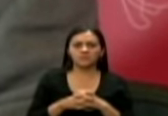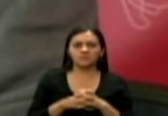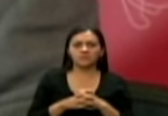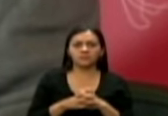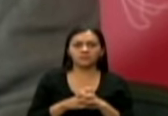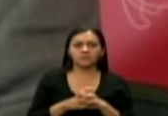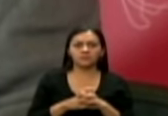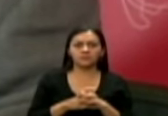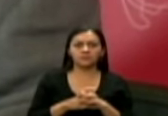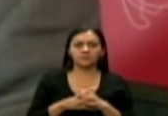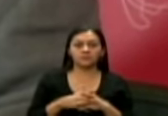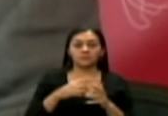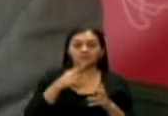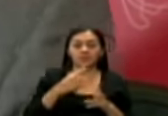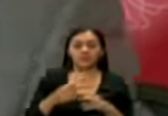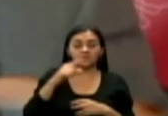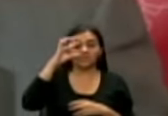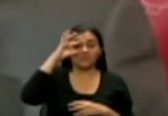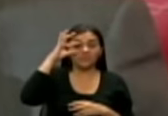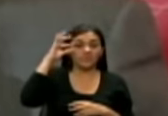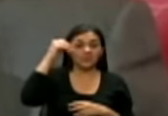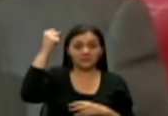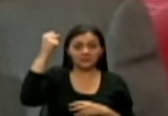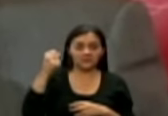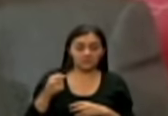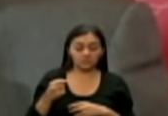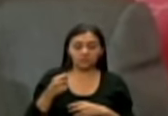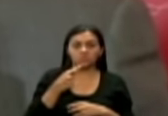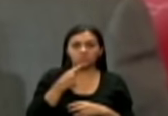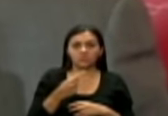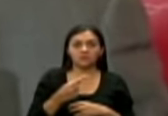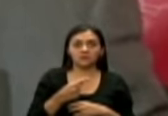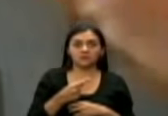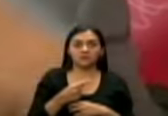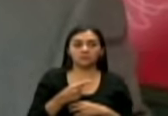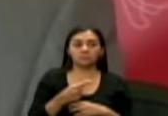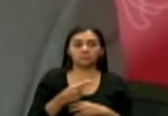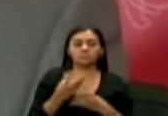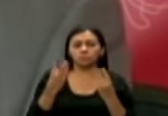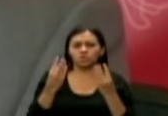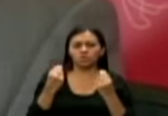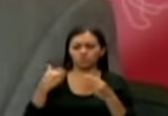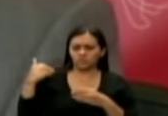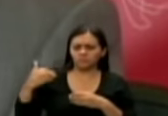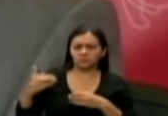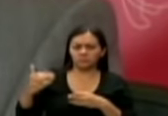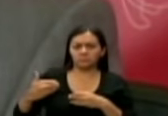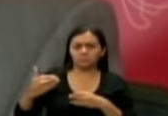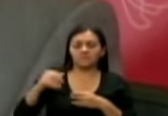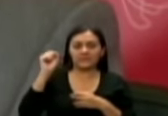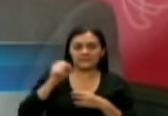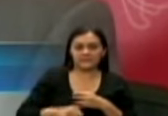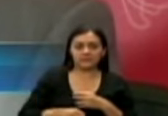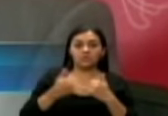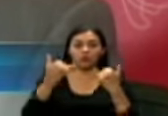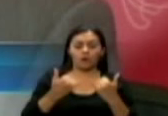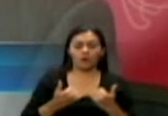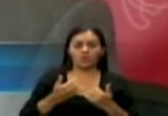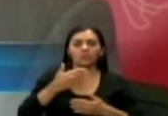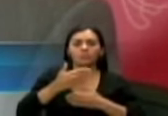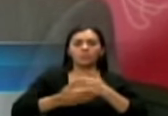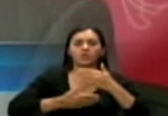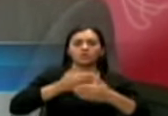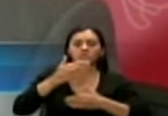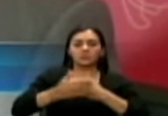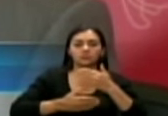papas han estado acá, pero ninguno, no por ser argentino, también por ser argentino, pero porque participó de un proceso fundamental de negociaciones en